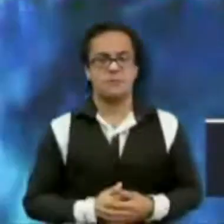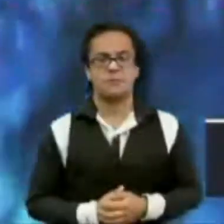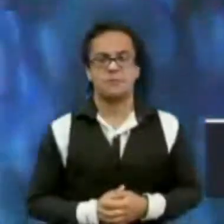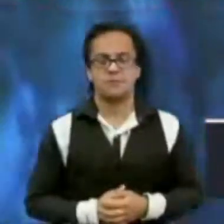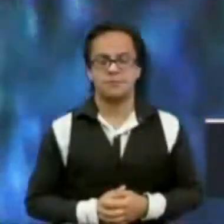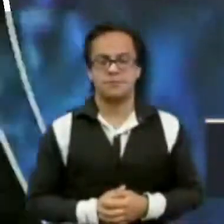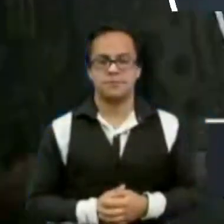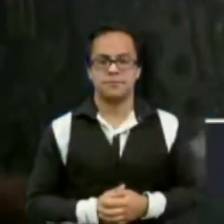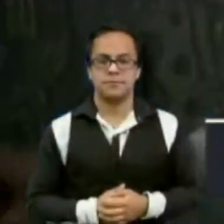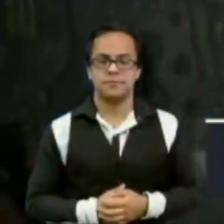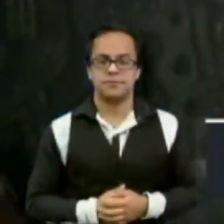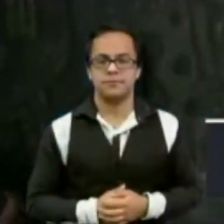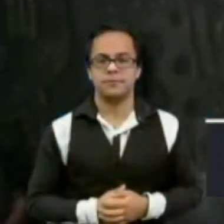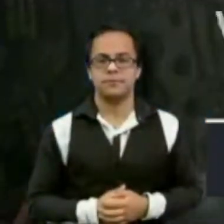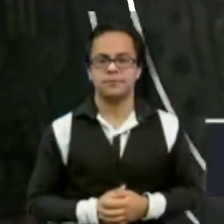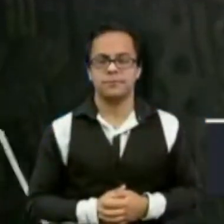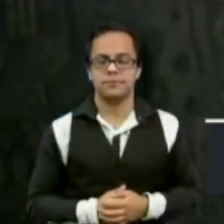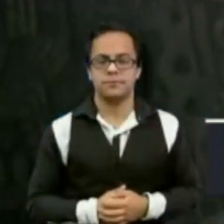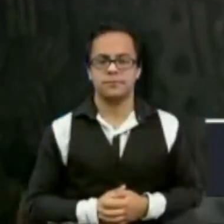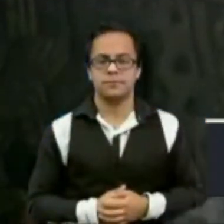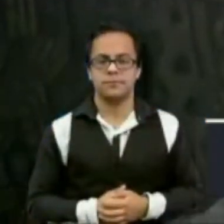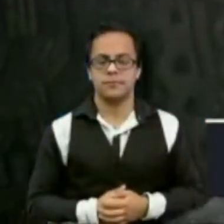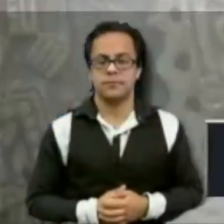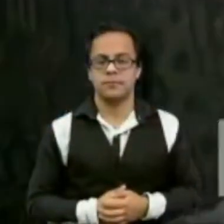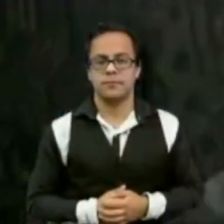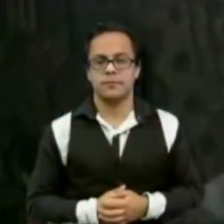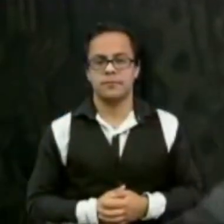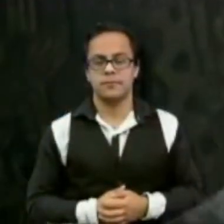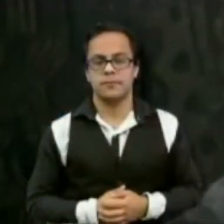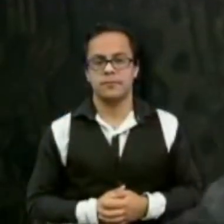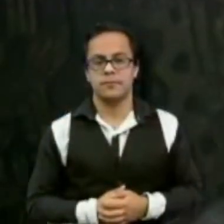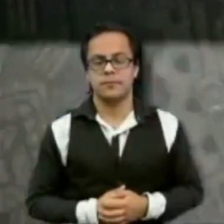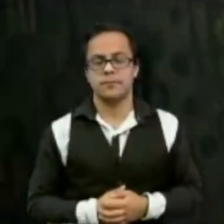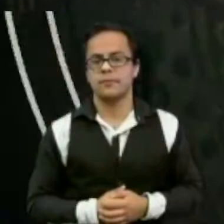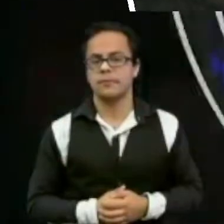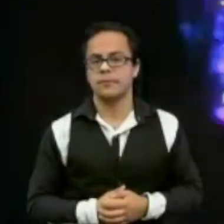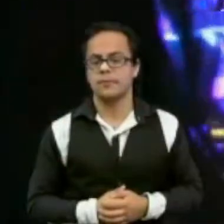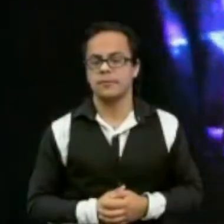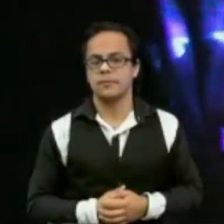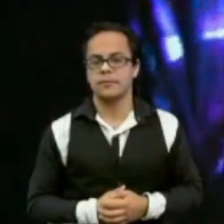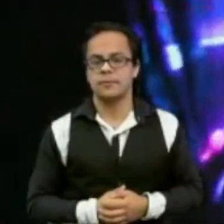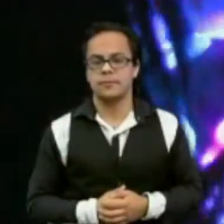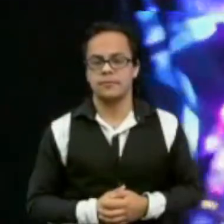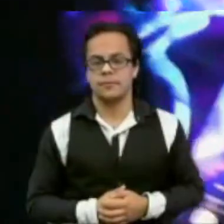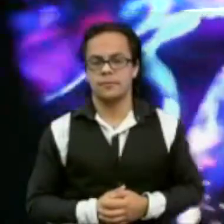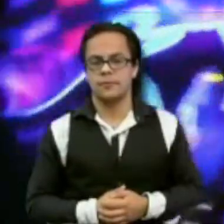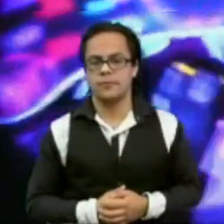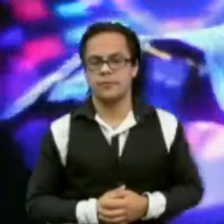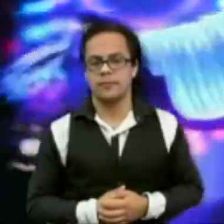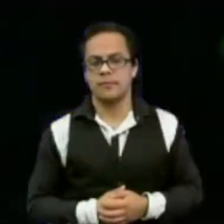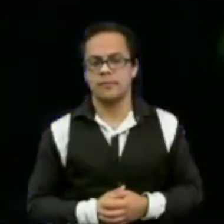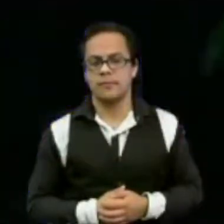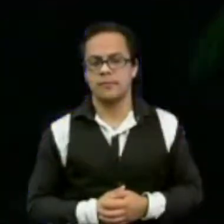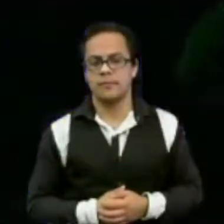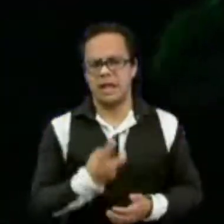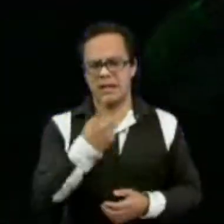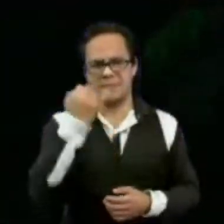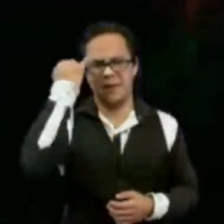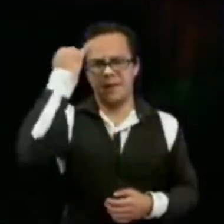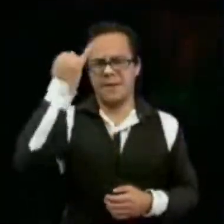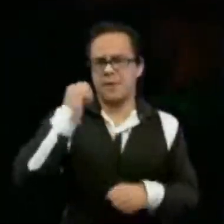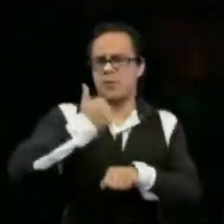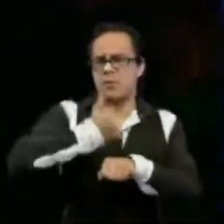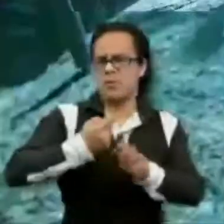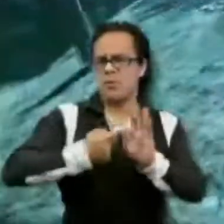basada en el viaje a Mictlán. Sorprendentemente, no todos los mexicanos estamos familiarizados, por eso es que nace esta idea. En lugar de andar